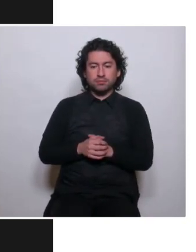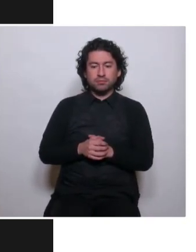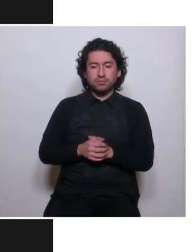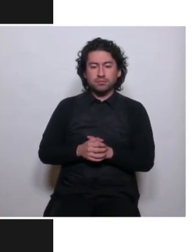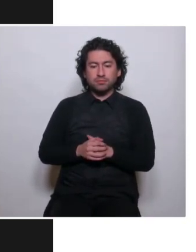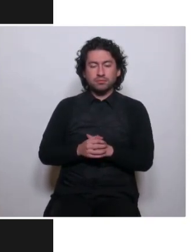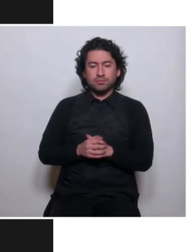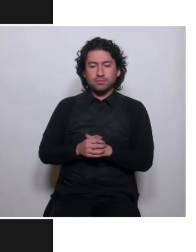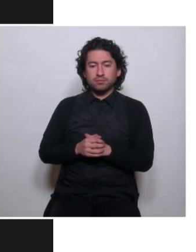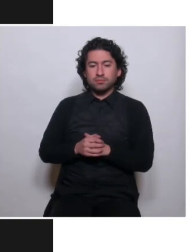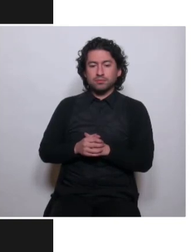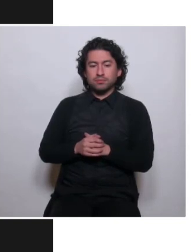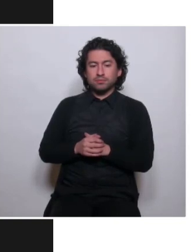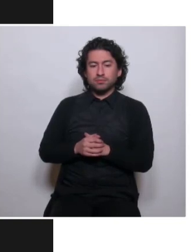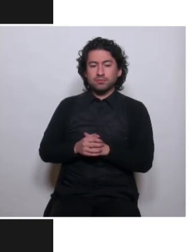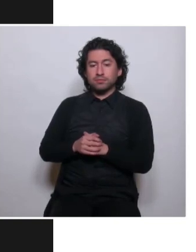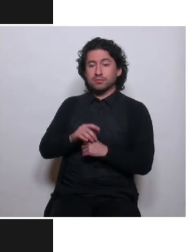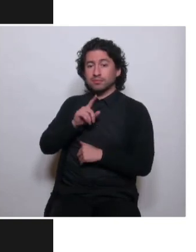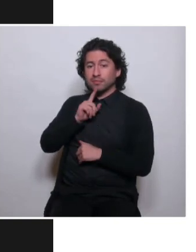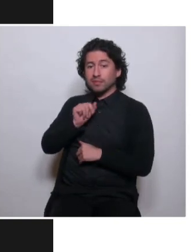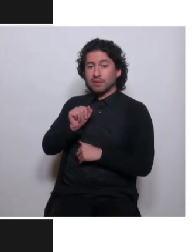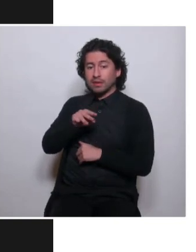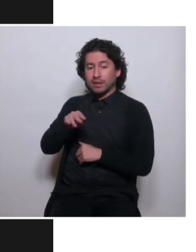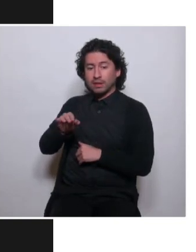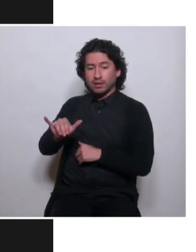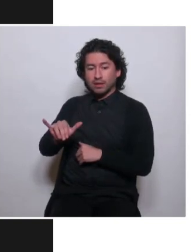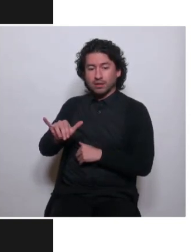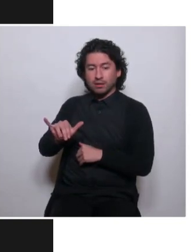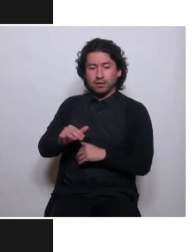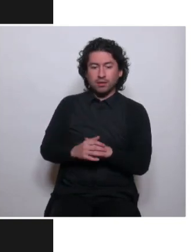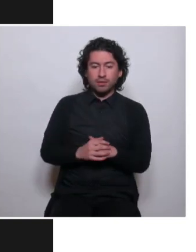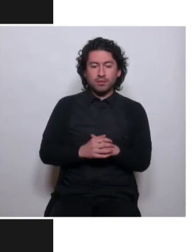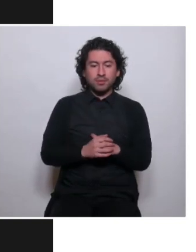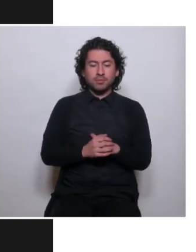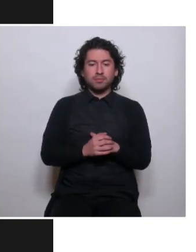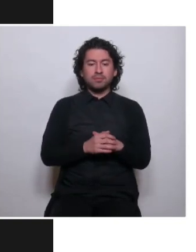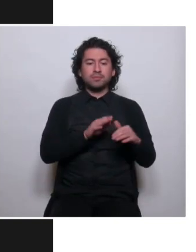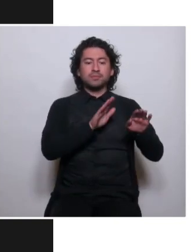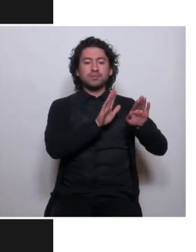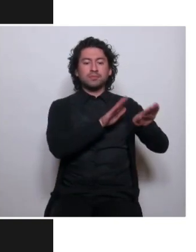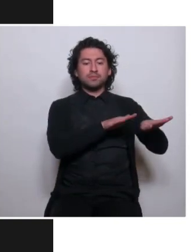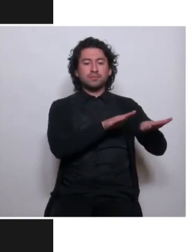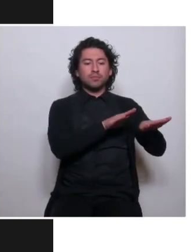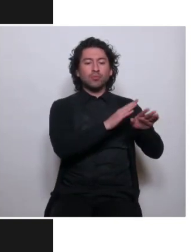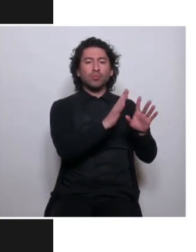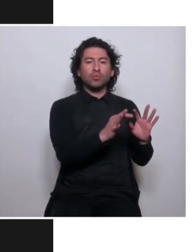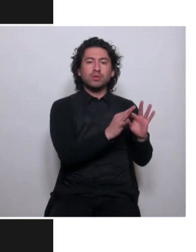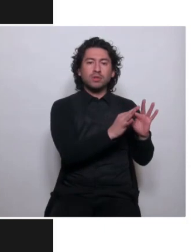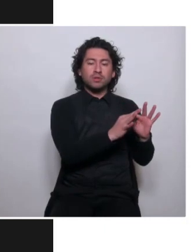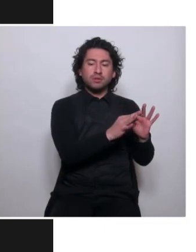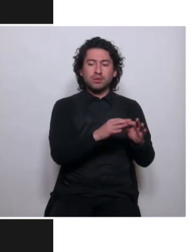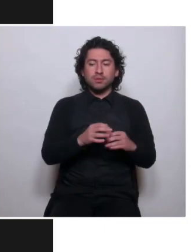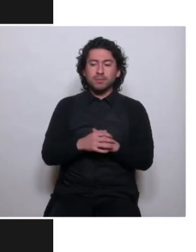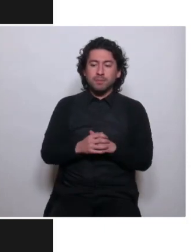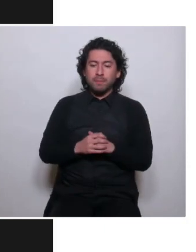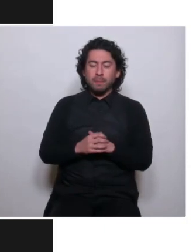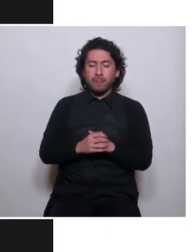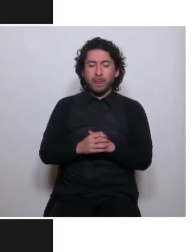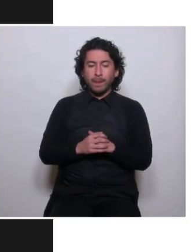Señora Tami Pustinlik. A favor, muchas gracias.